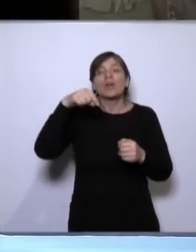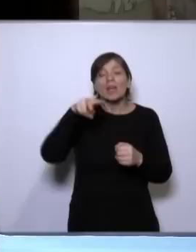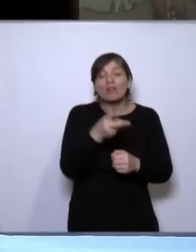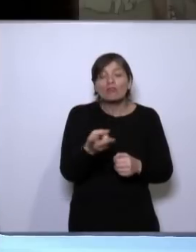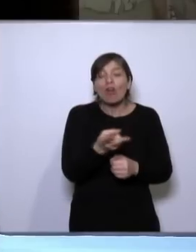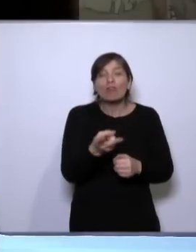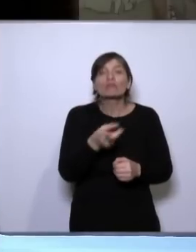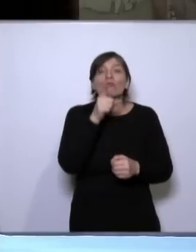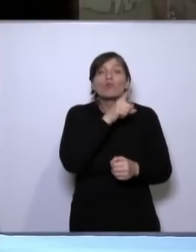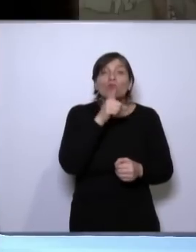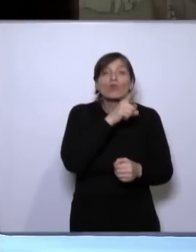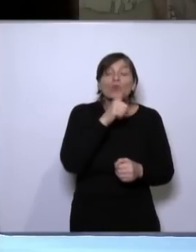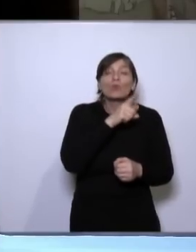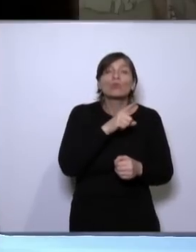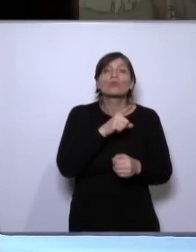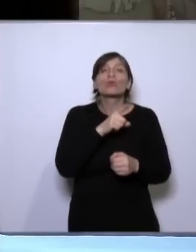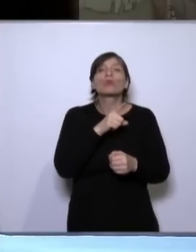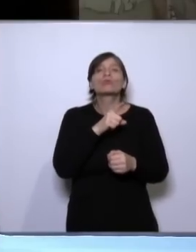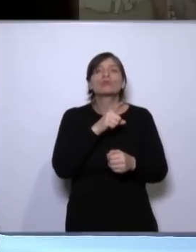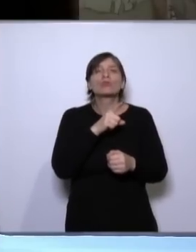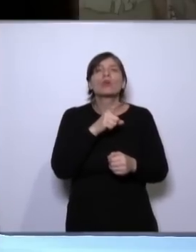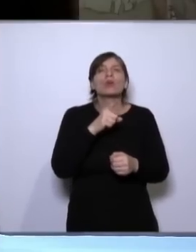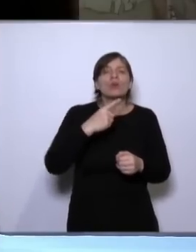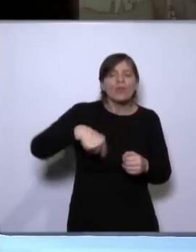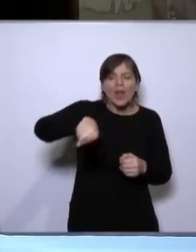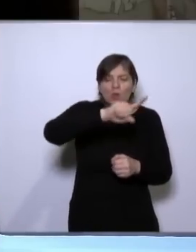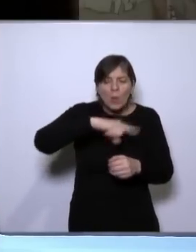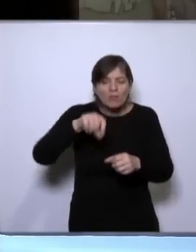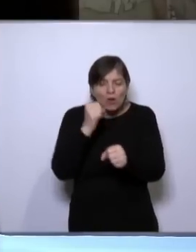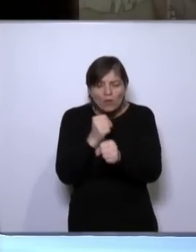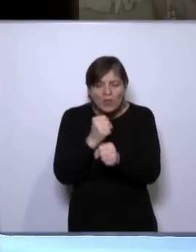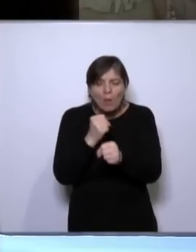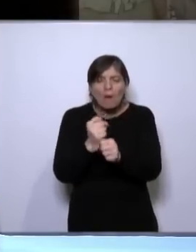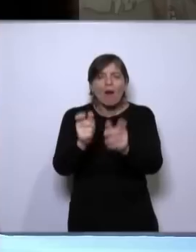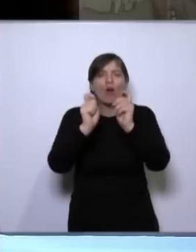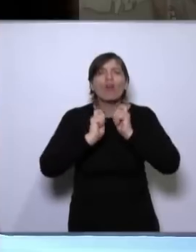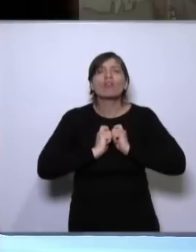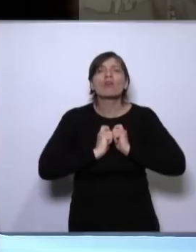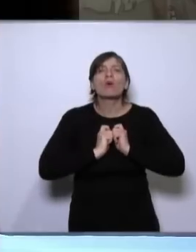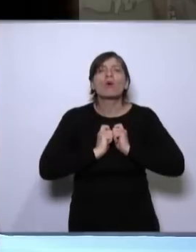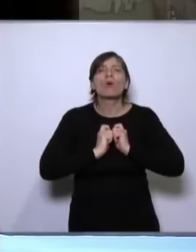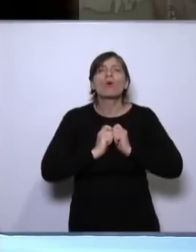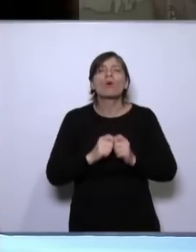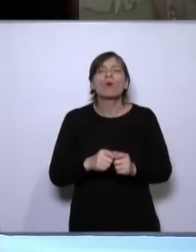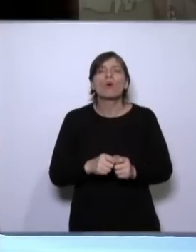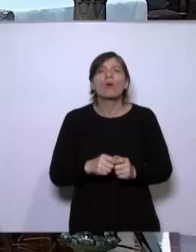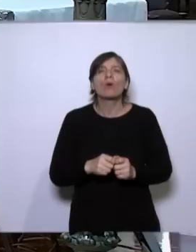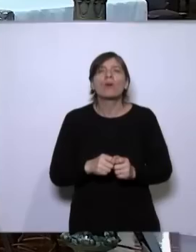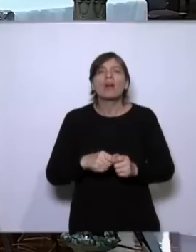Estos son frutos que nuestro trabajo dio en